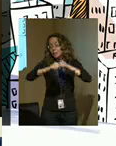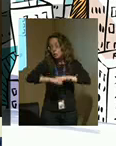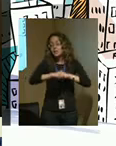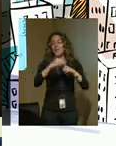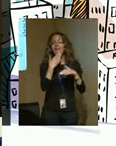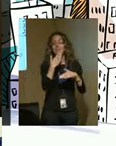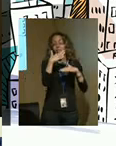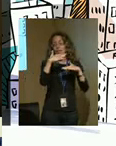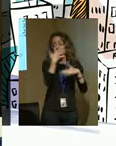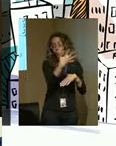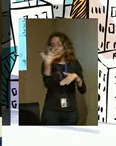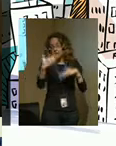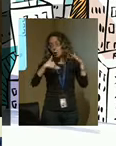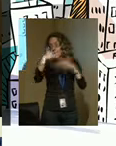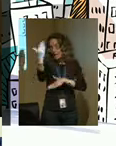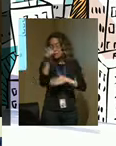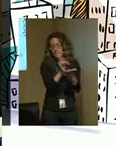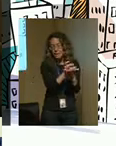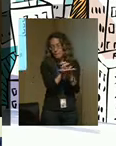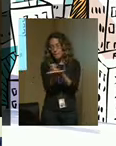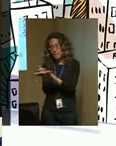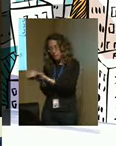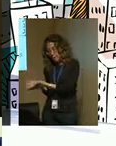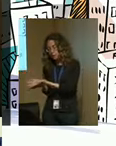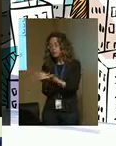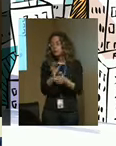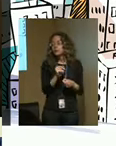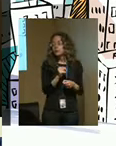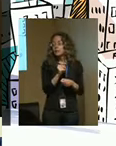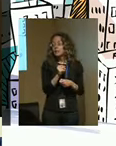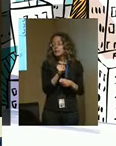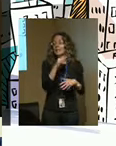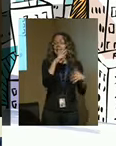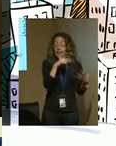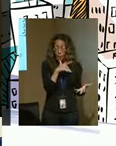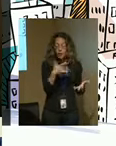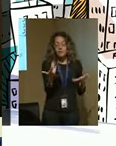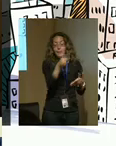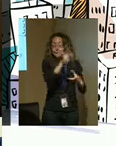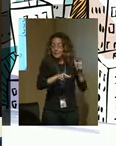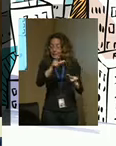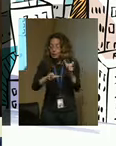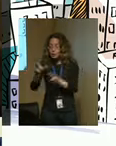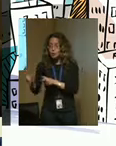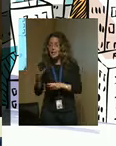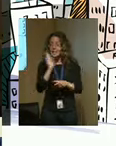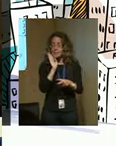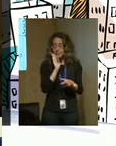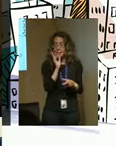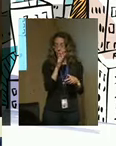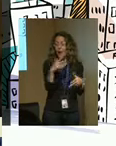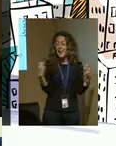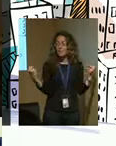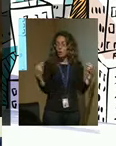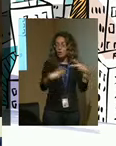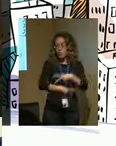años que se verán abocados, esto no lo saben, pero se verán abocados, gente que cotiza